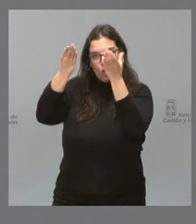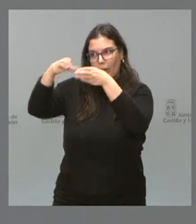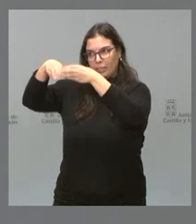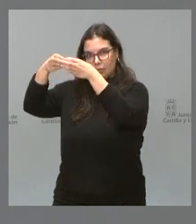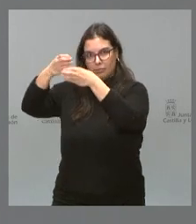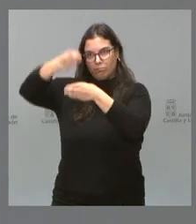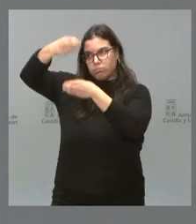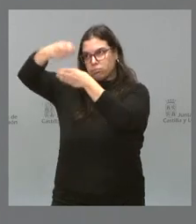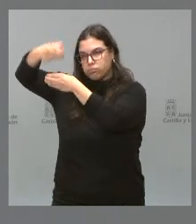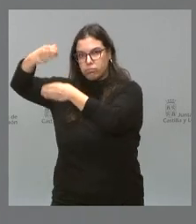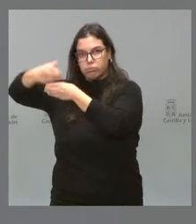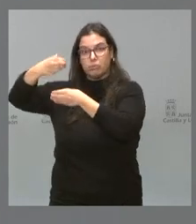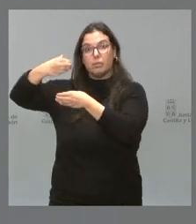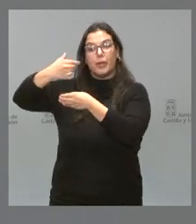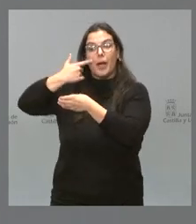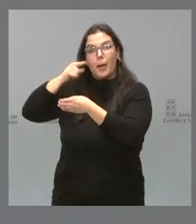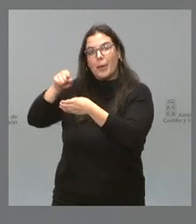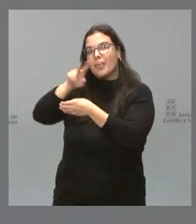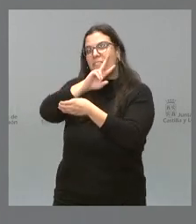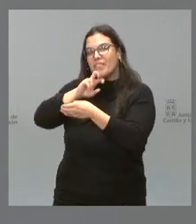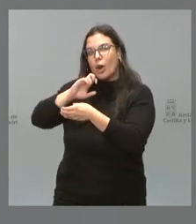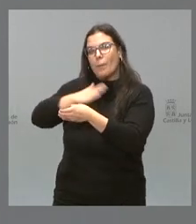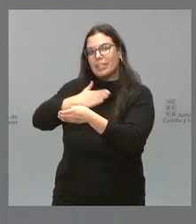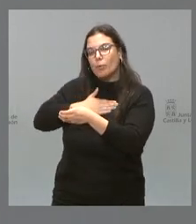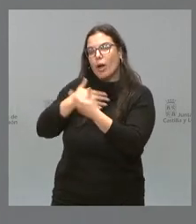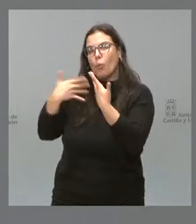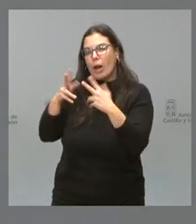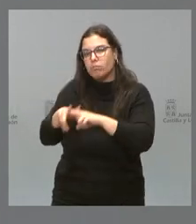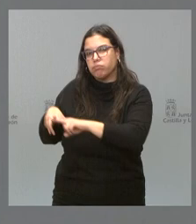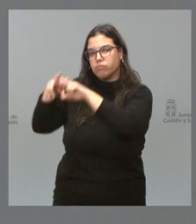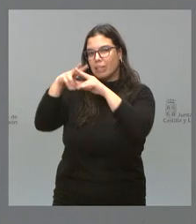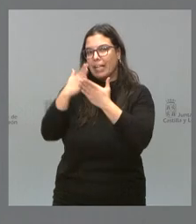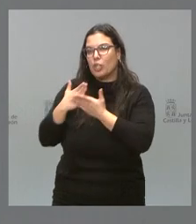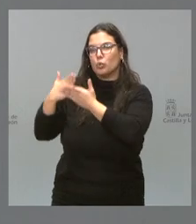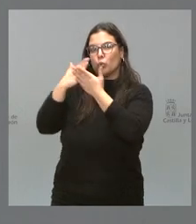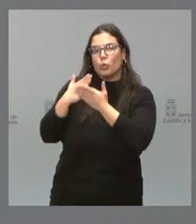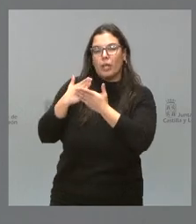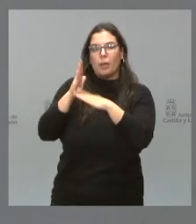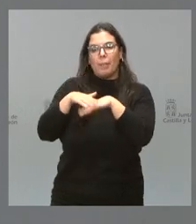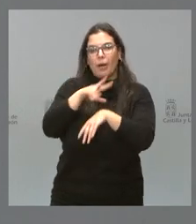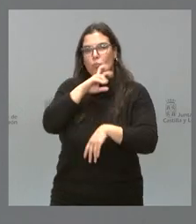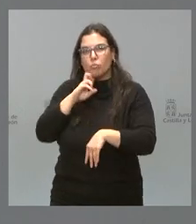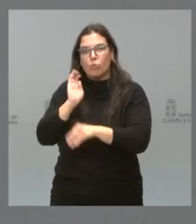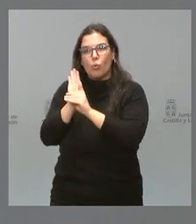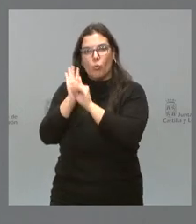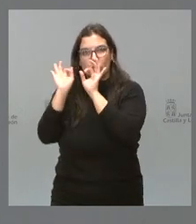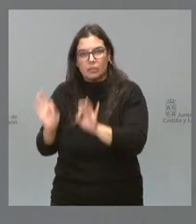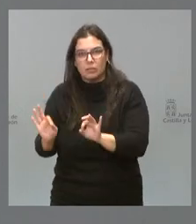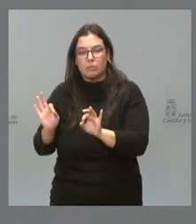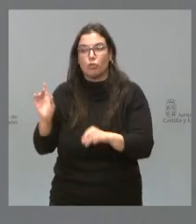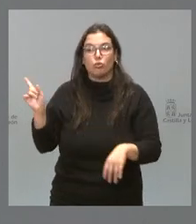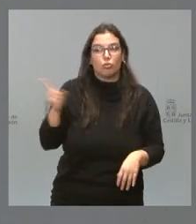que valor está patrimonial en el sentido del patrimonio Industrial puedan tener si lo son todas